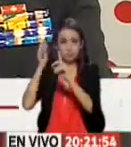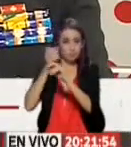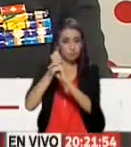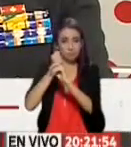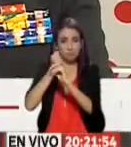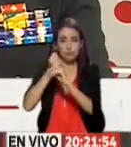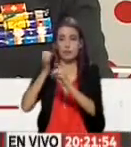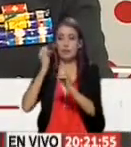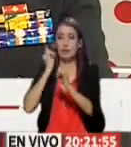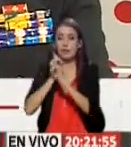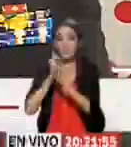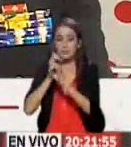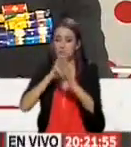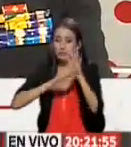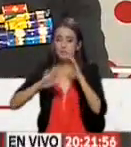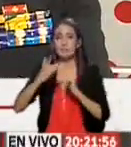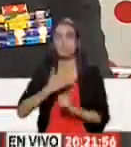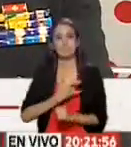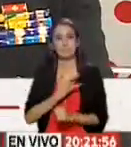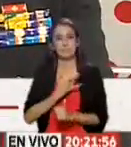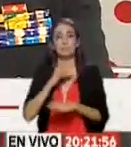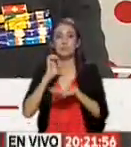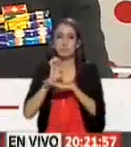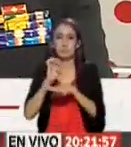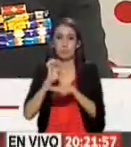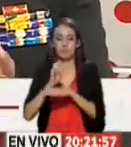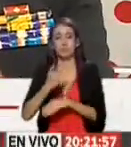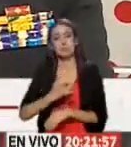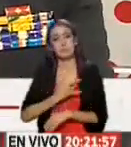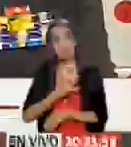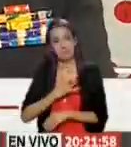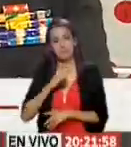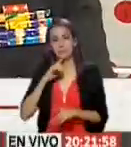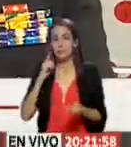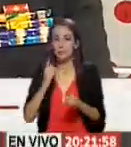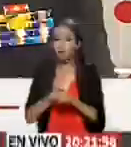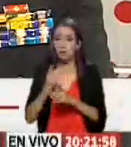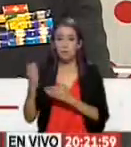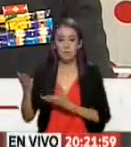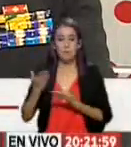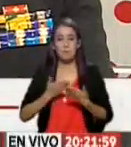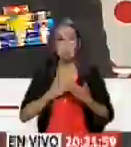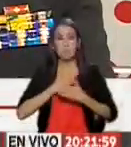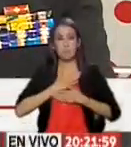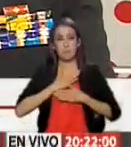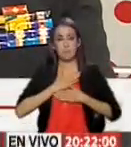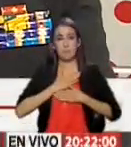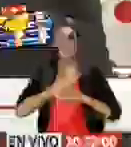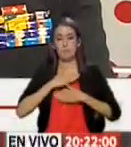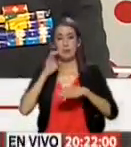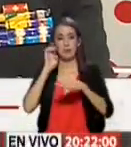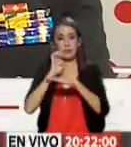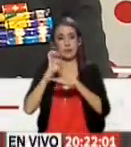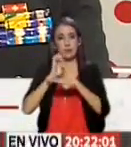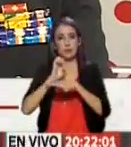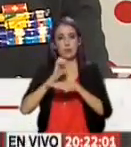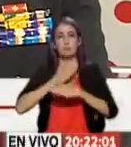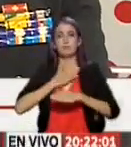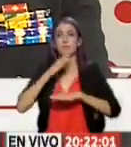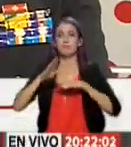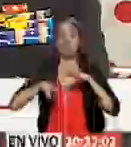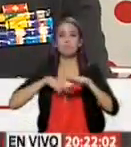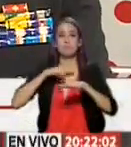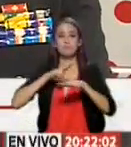identidad nacional, el sentirnos Ecuador, el sentirnos patria, lo que era el principio del Estado-Nación, de lo que